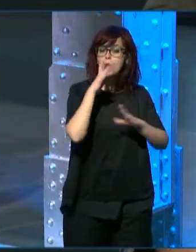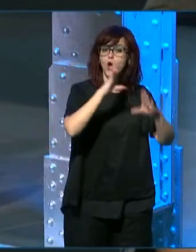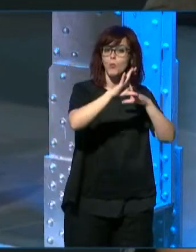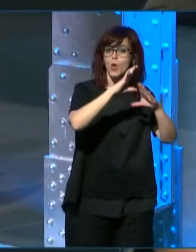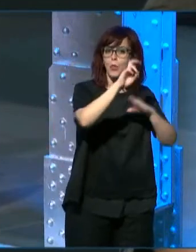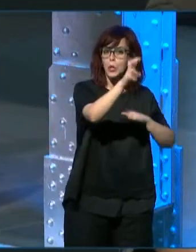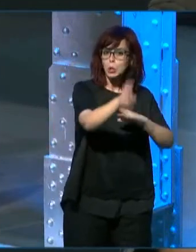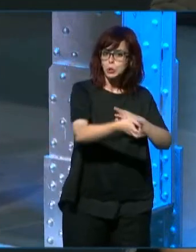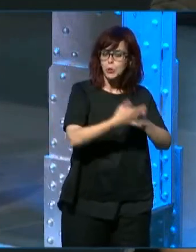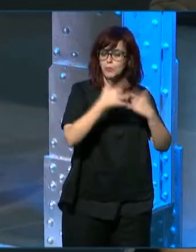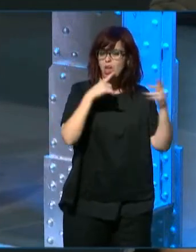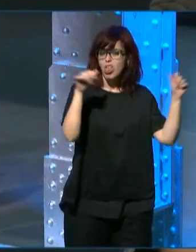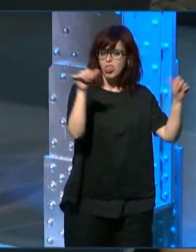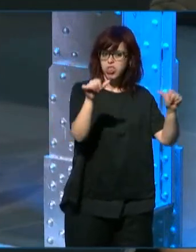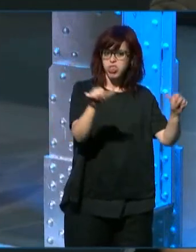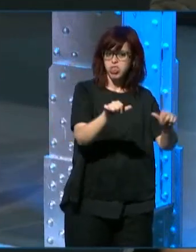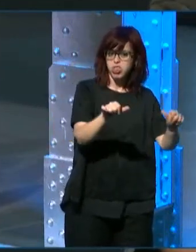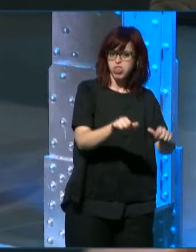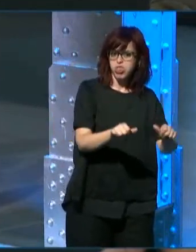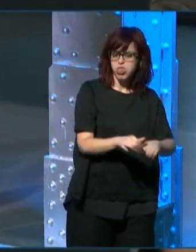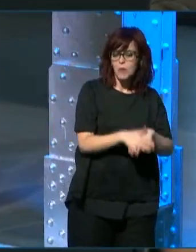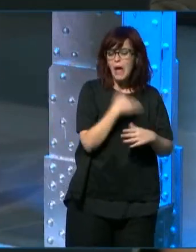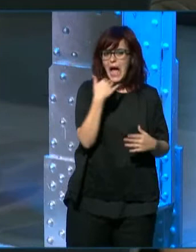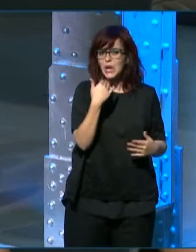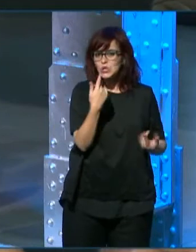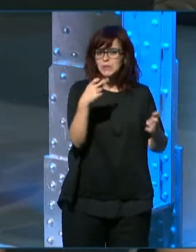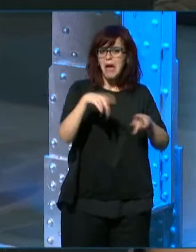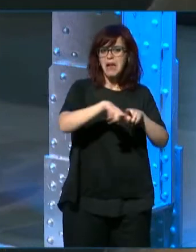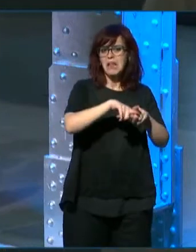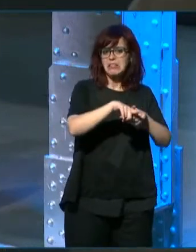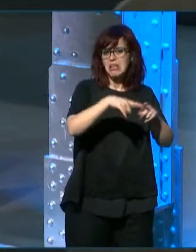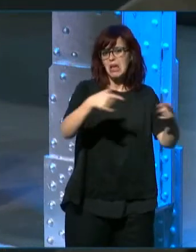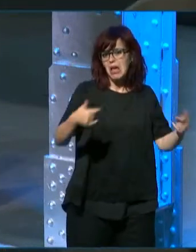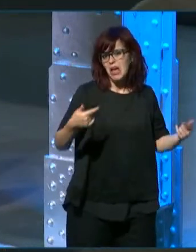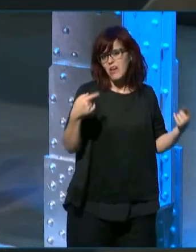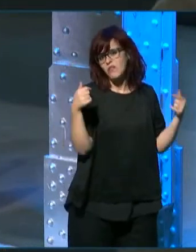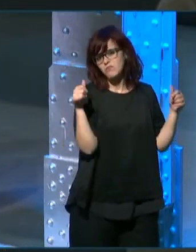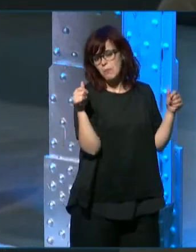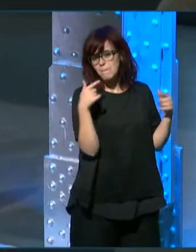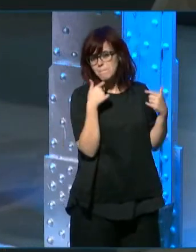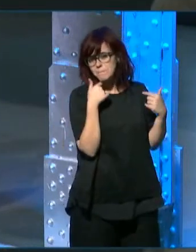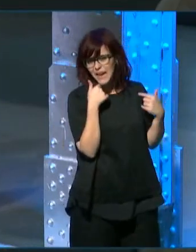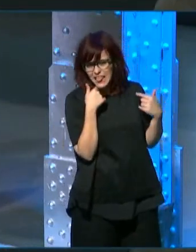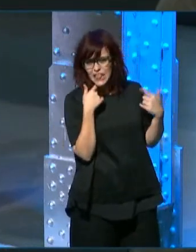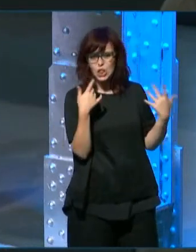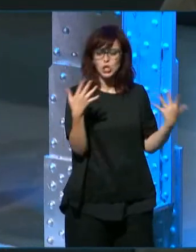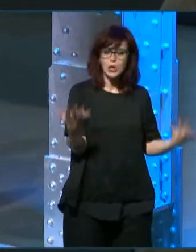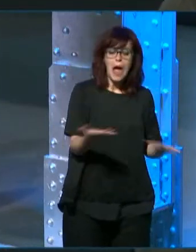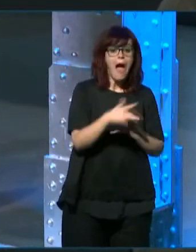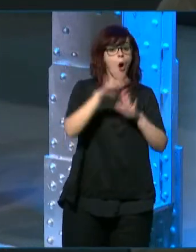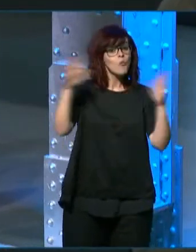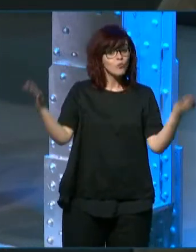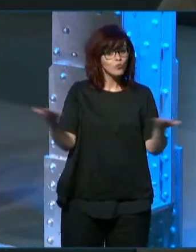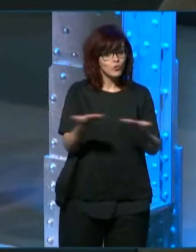comunicación que a lo mejor van en detrimento del desarrollo del sentido crítico o yo qué sé. Yo creo que vivimos en un mundo en el que muchas